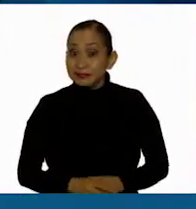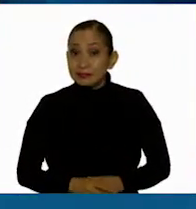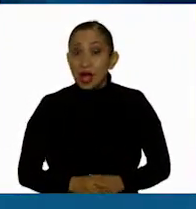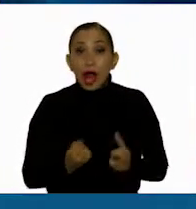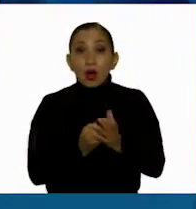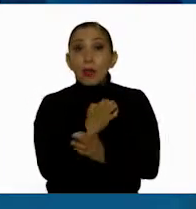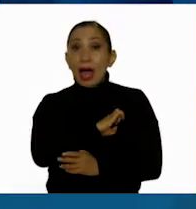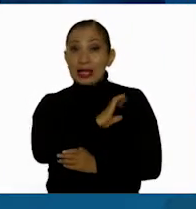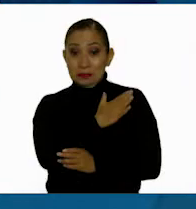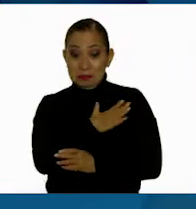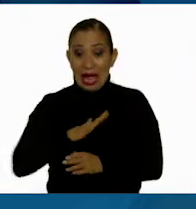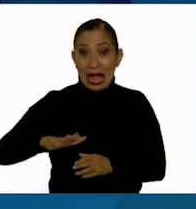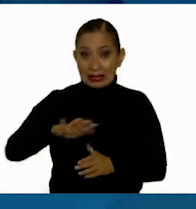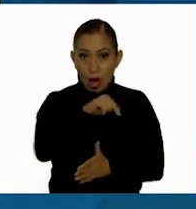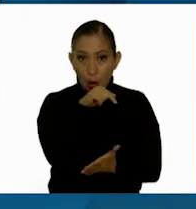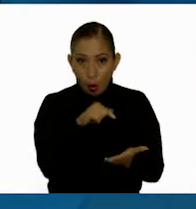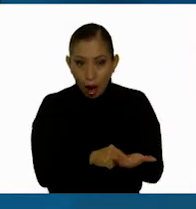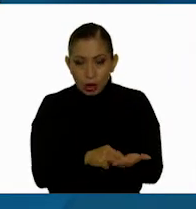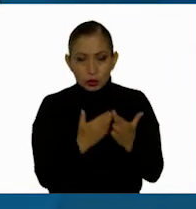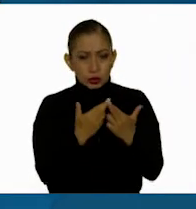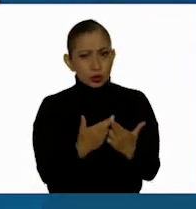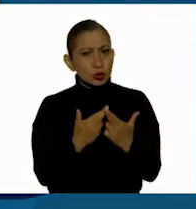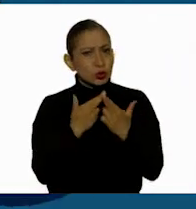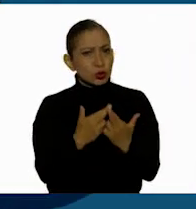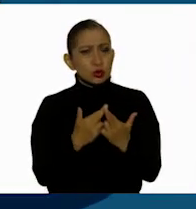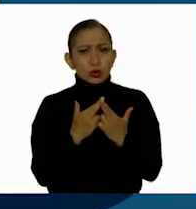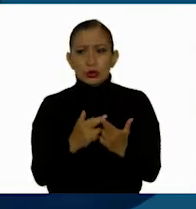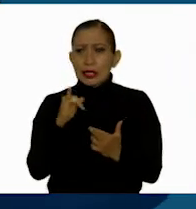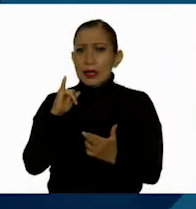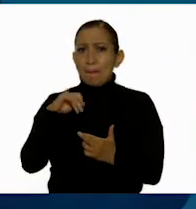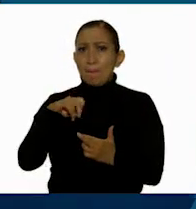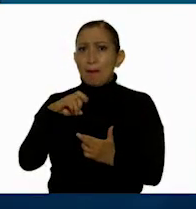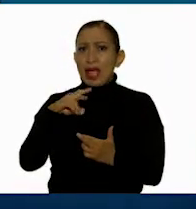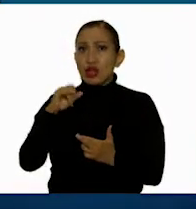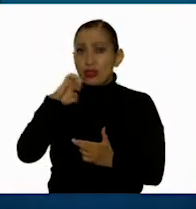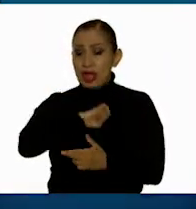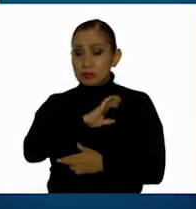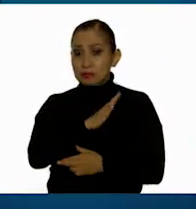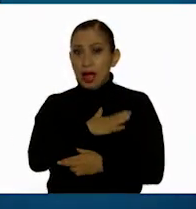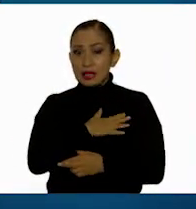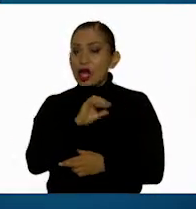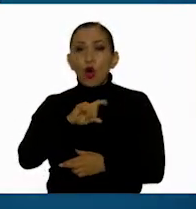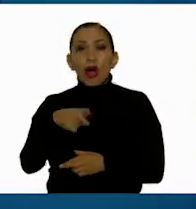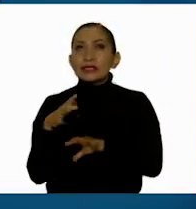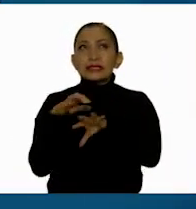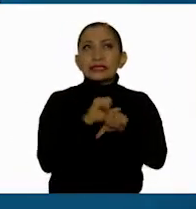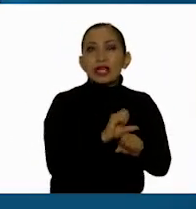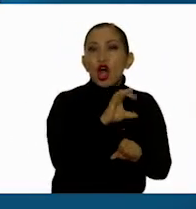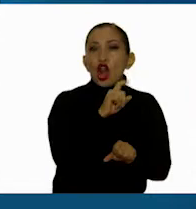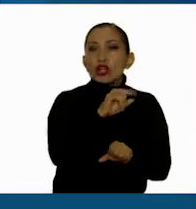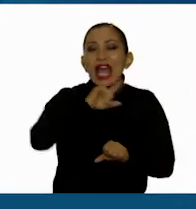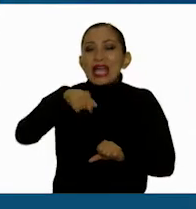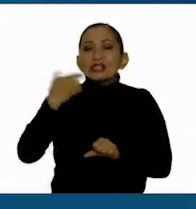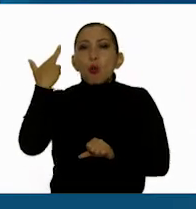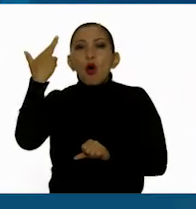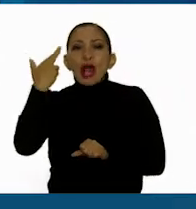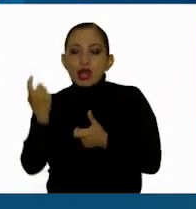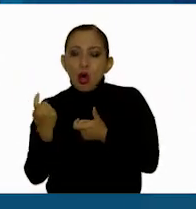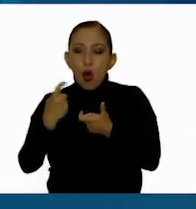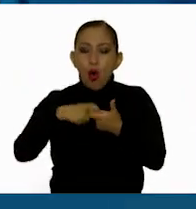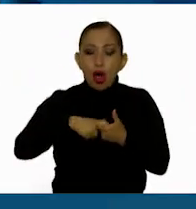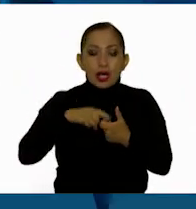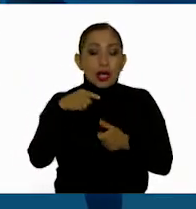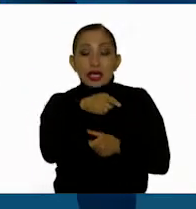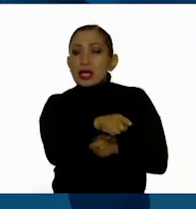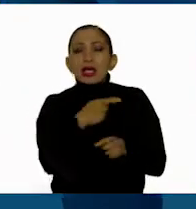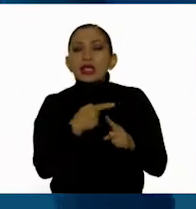Nueva España, parte del vasto y poderoso Imperio Español, formalmente no es una colonia, sino un reino más, y la figura